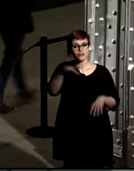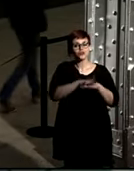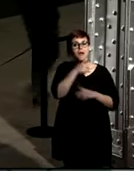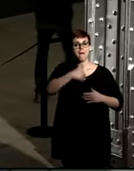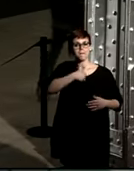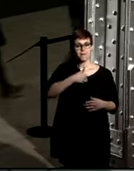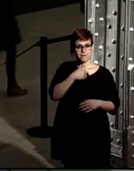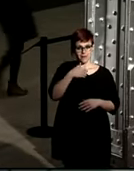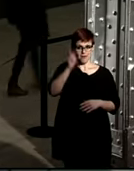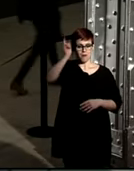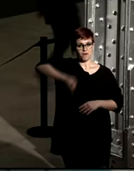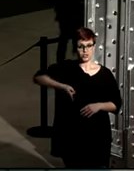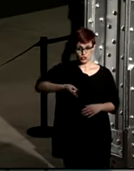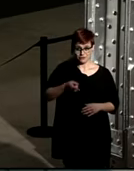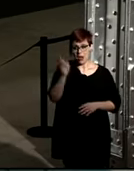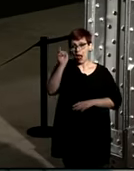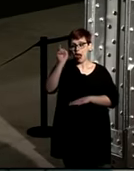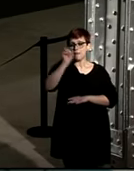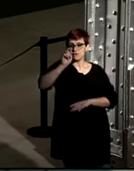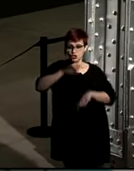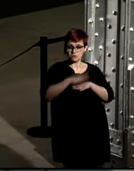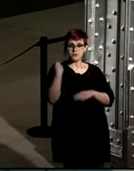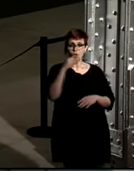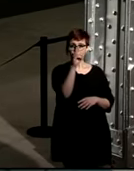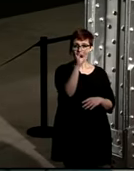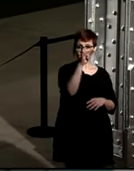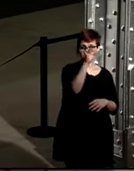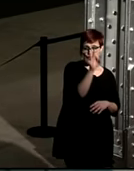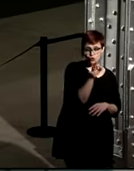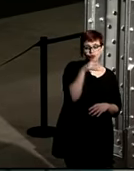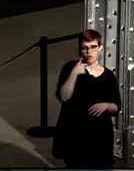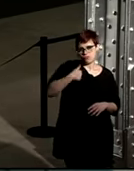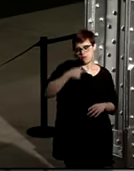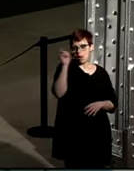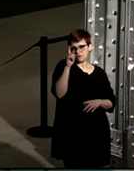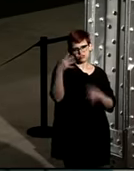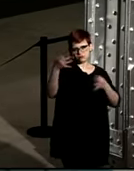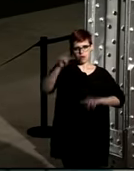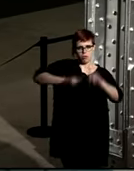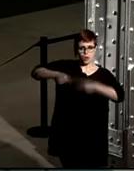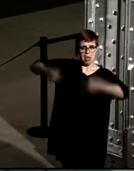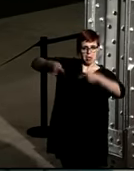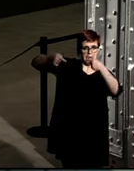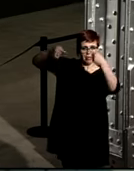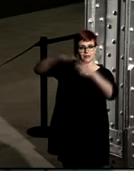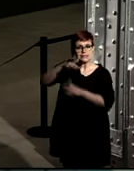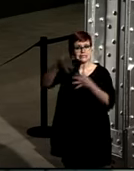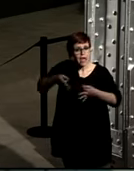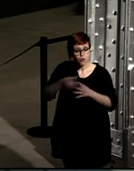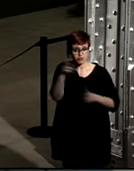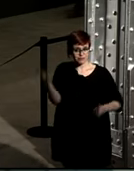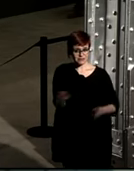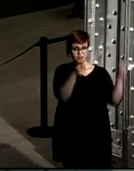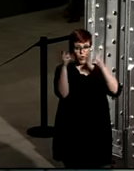profesor, ¿no? Uno de los profesores con el que tiene los problemas Darío, con el que yo tenía los problemas con el profesor. Y hay una secuencia, que